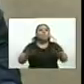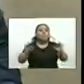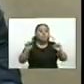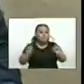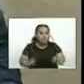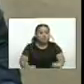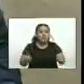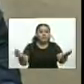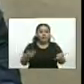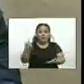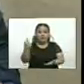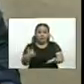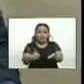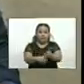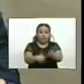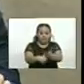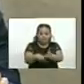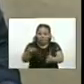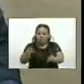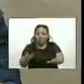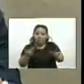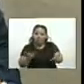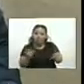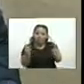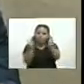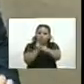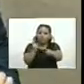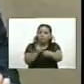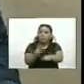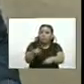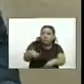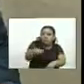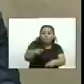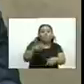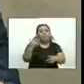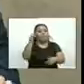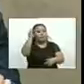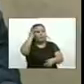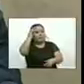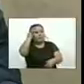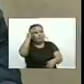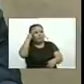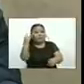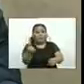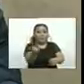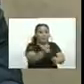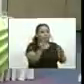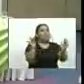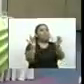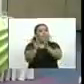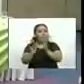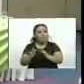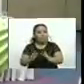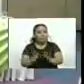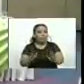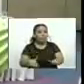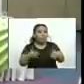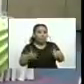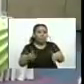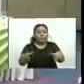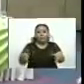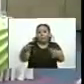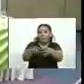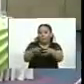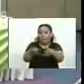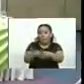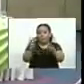alcaldes se están volviendo ese agente de cambio porque son los que tienen el contacto directo con toda la población. Mientras que la Sociedad por